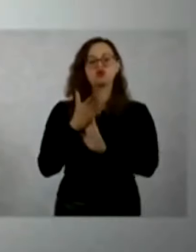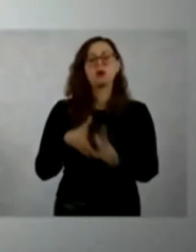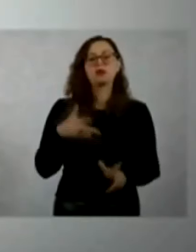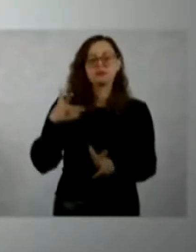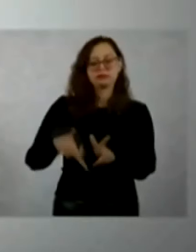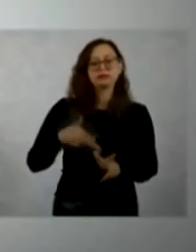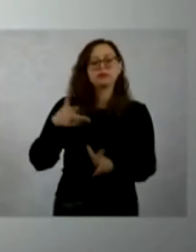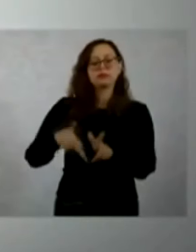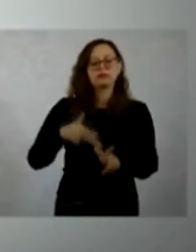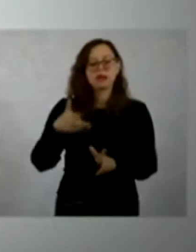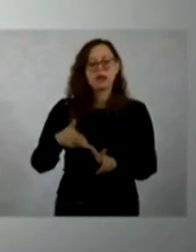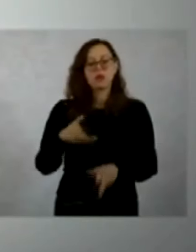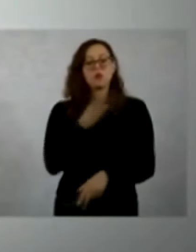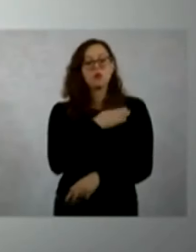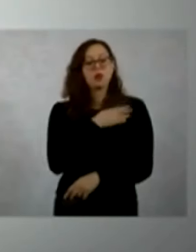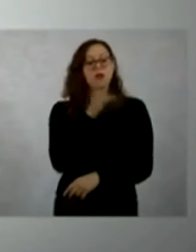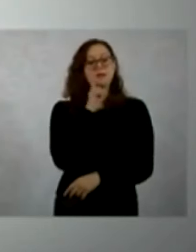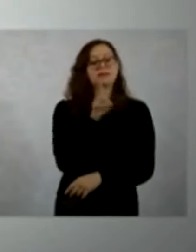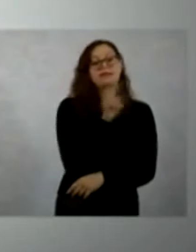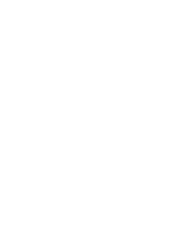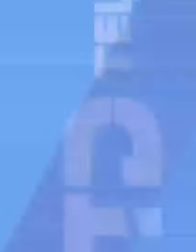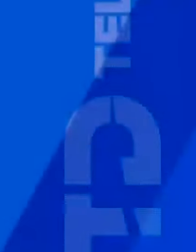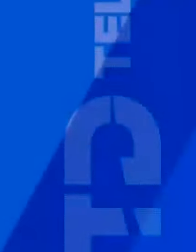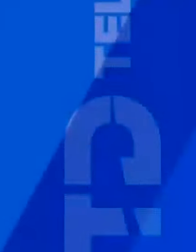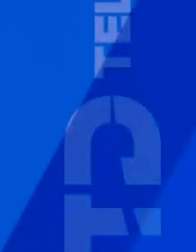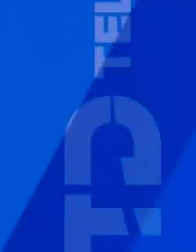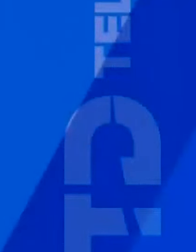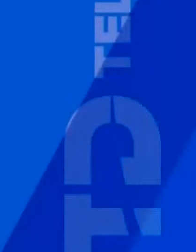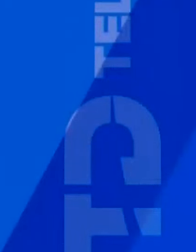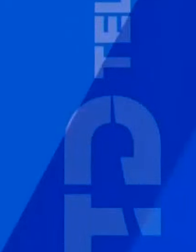más importantes de su administración.